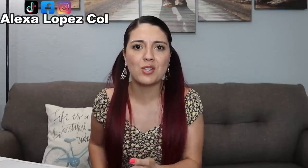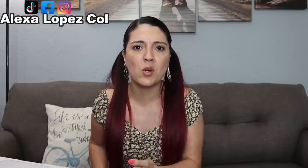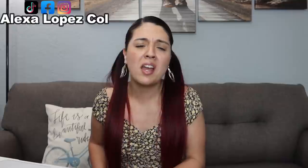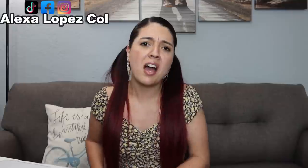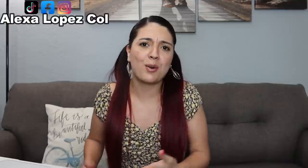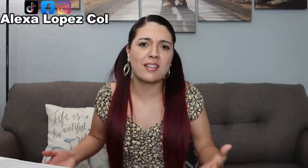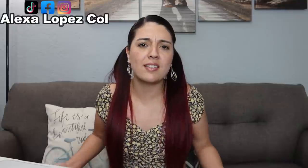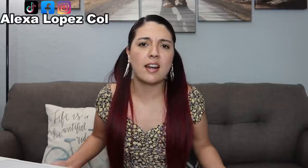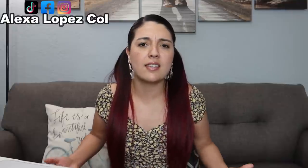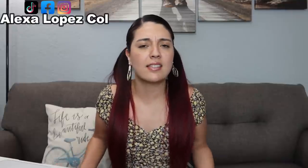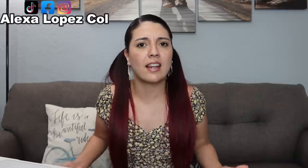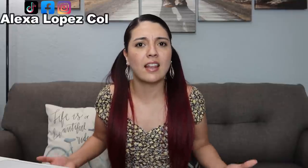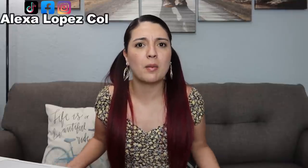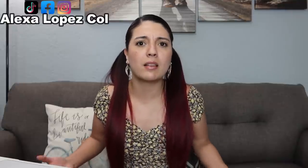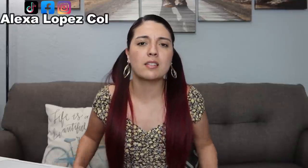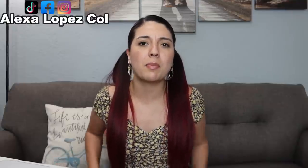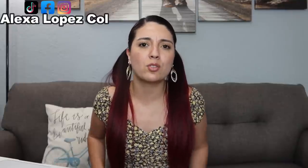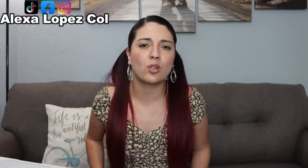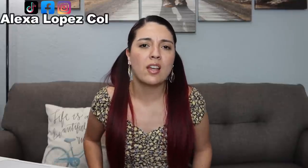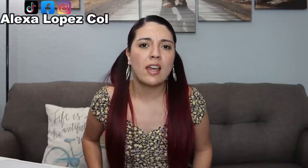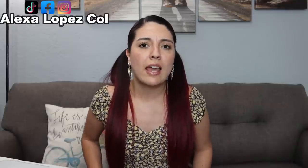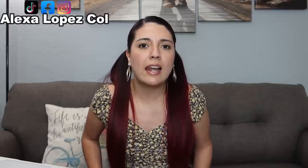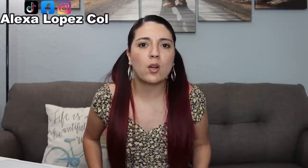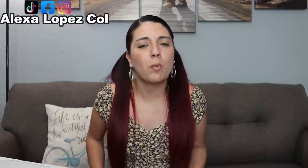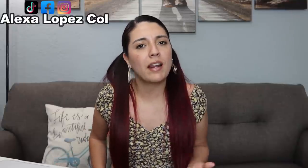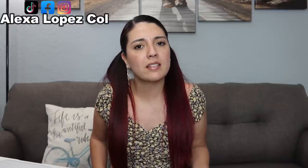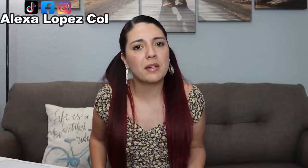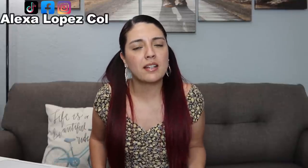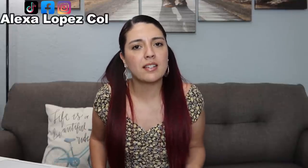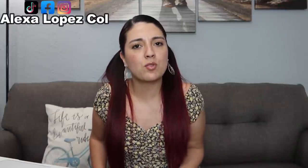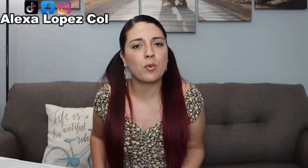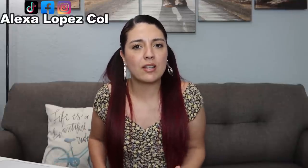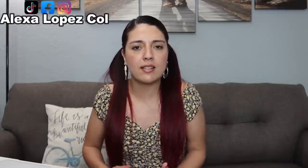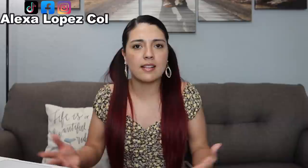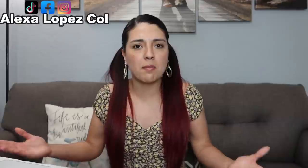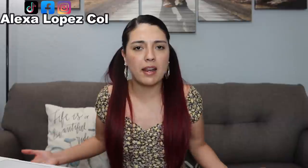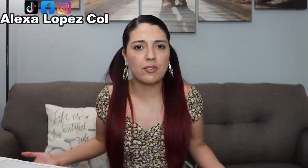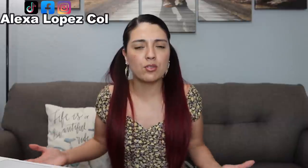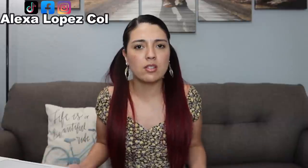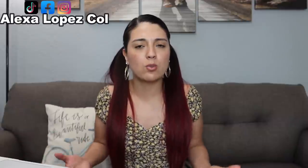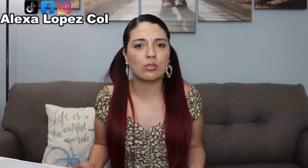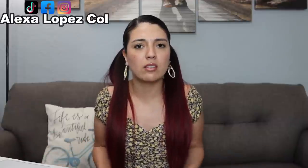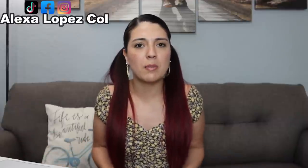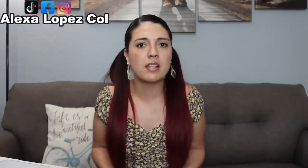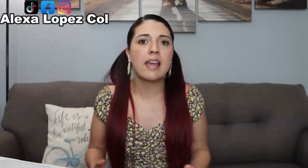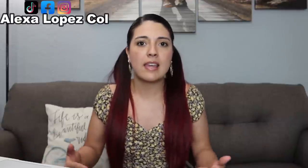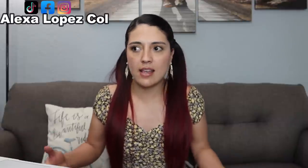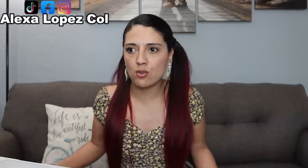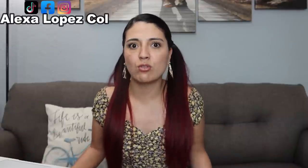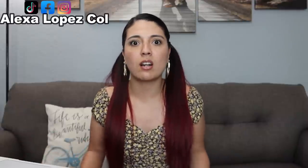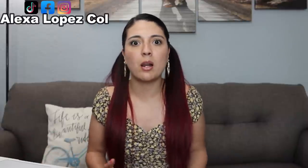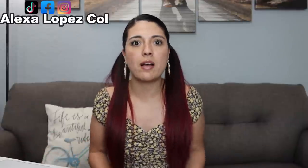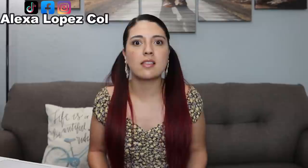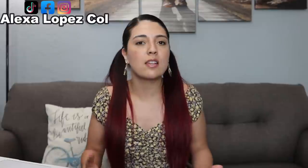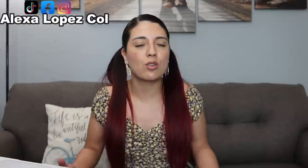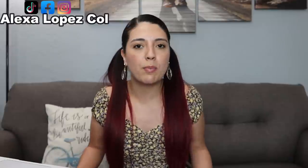en esta ocasión, ahora ni siquiera les quieren dar la participación en la Cumbre de las Américas, que se supone que es esa asamblea en donde se discuten temas que